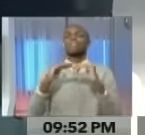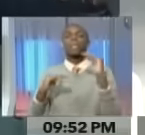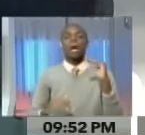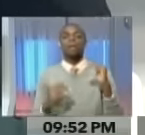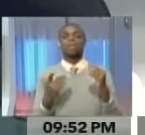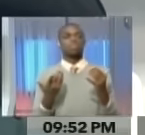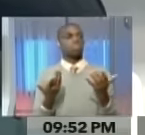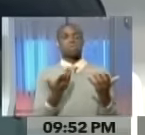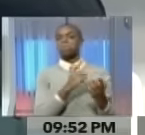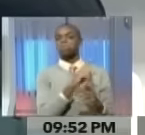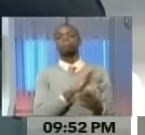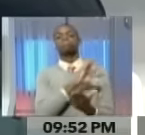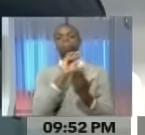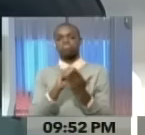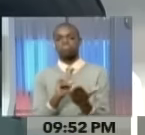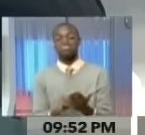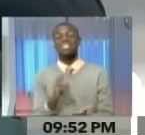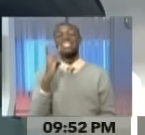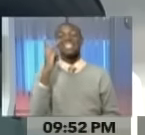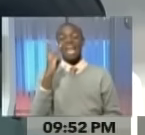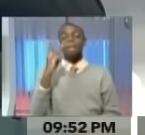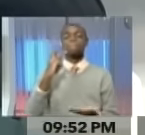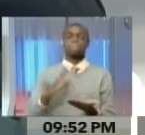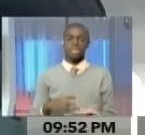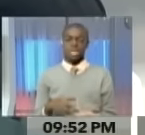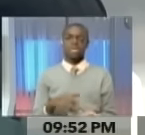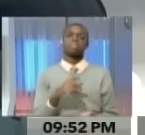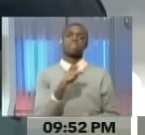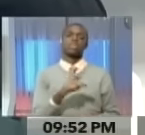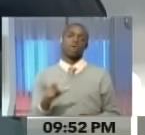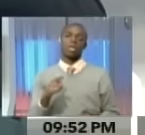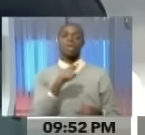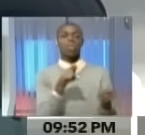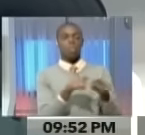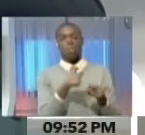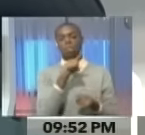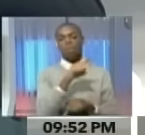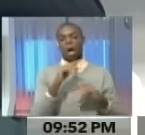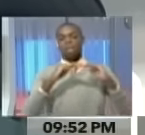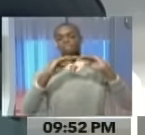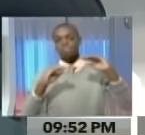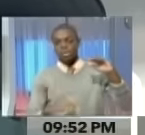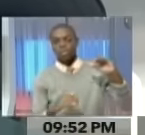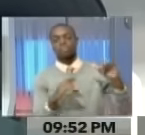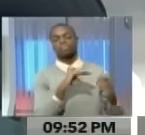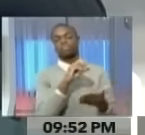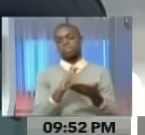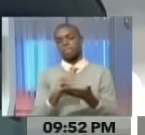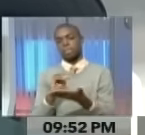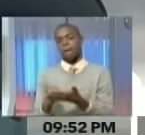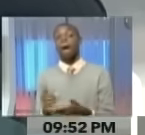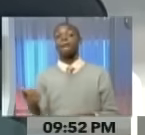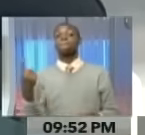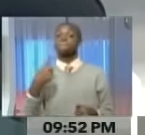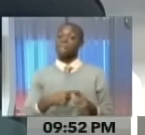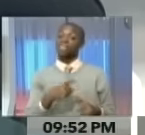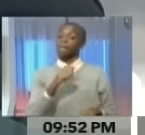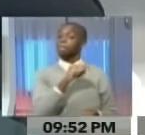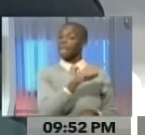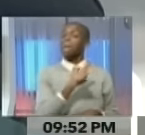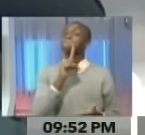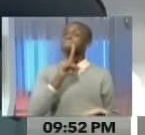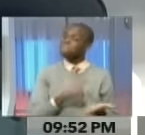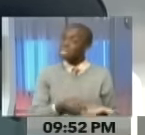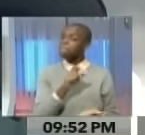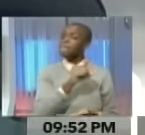incorporaron 3,000 personas menores de edad y además más de 1000 inhabilitados políticos que son